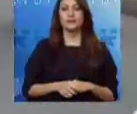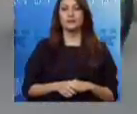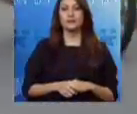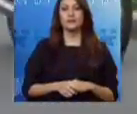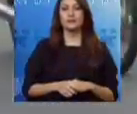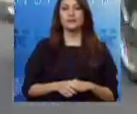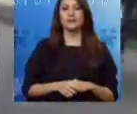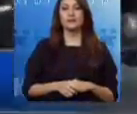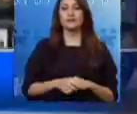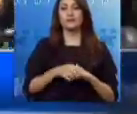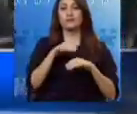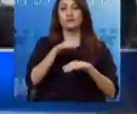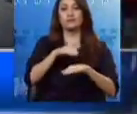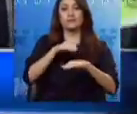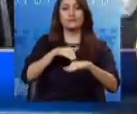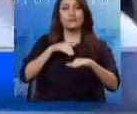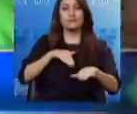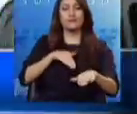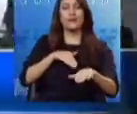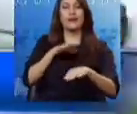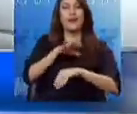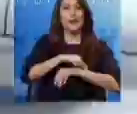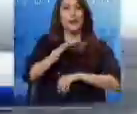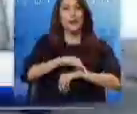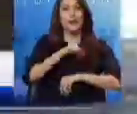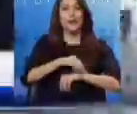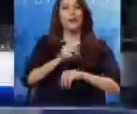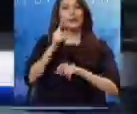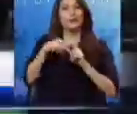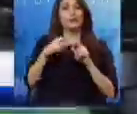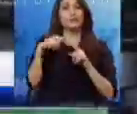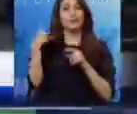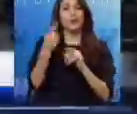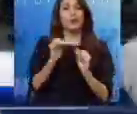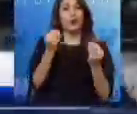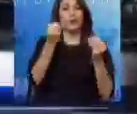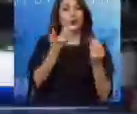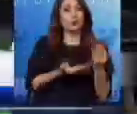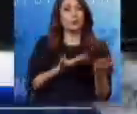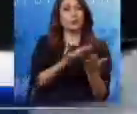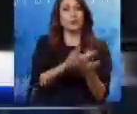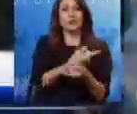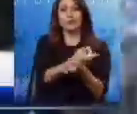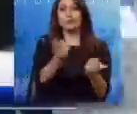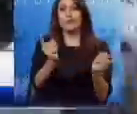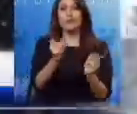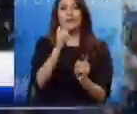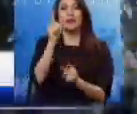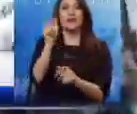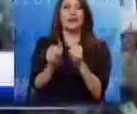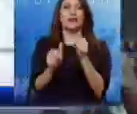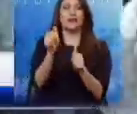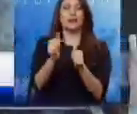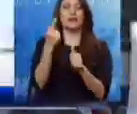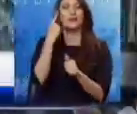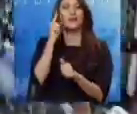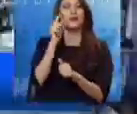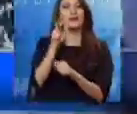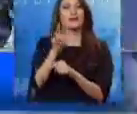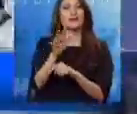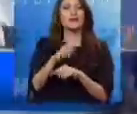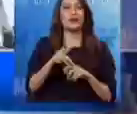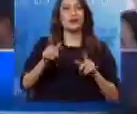Con una caravana por las calles del Cantón Quevedo y con propuestas para los jóvenes, así llegó el candidato a la presidencia, Lenín Moreno.